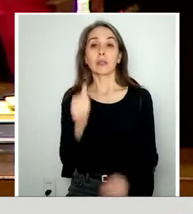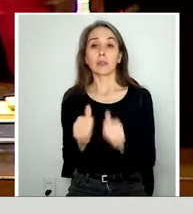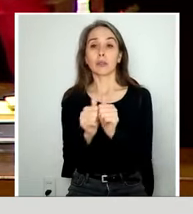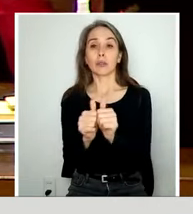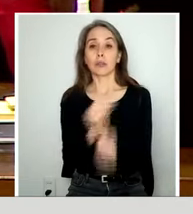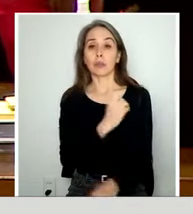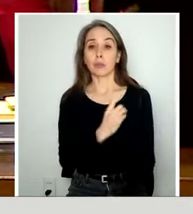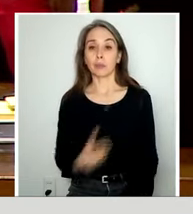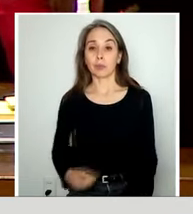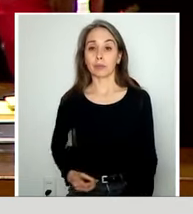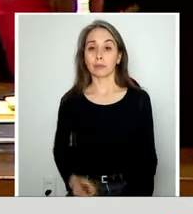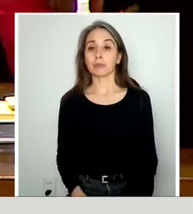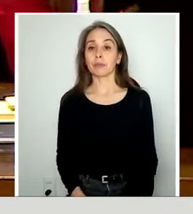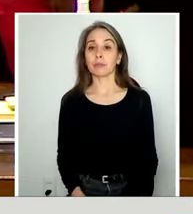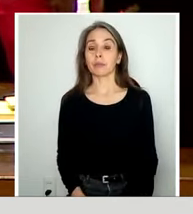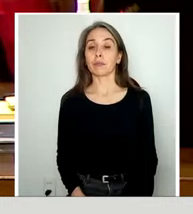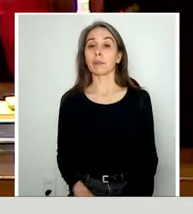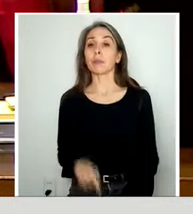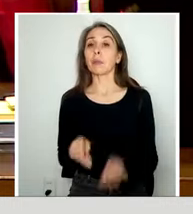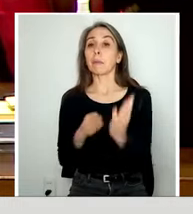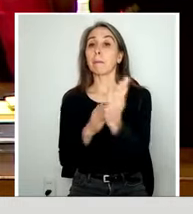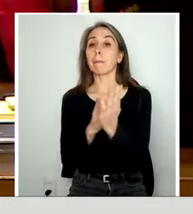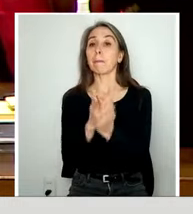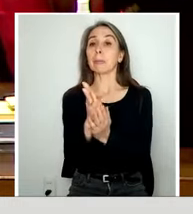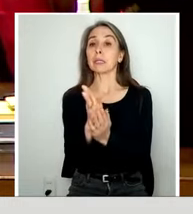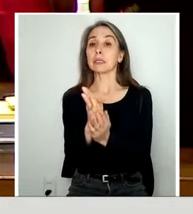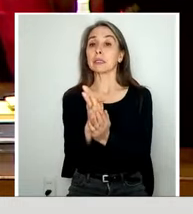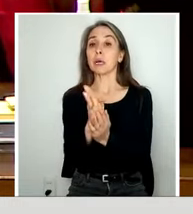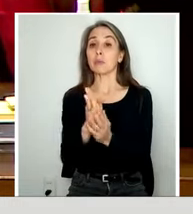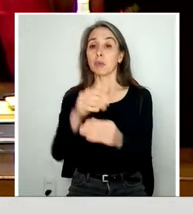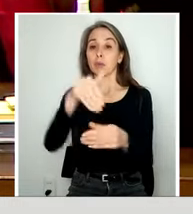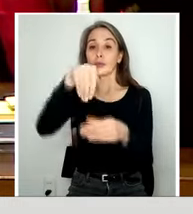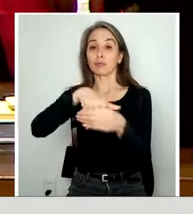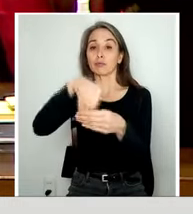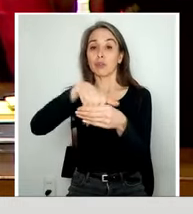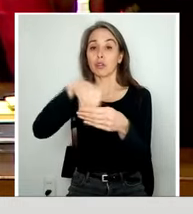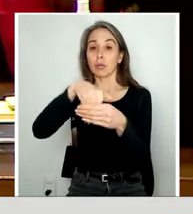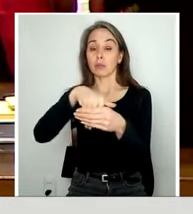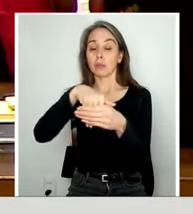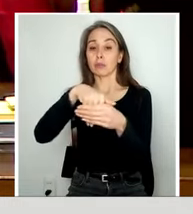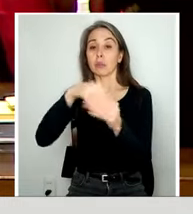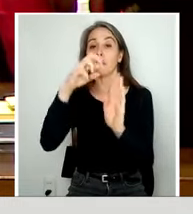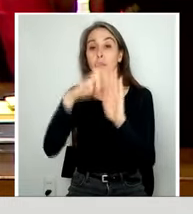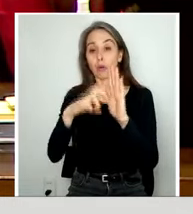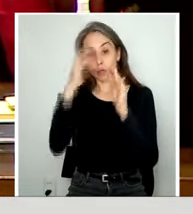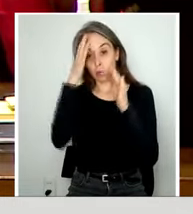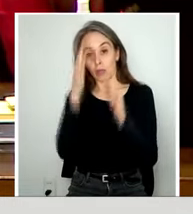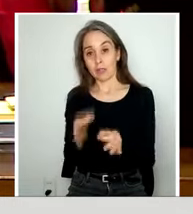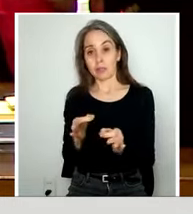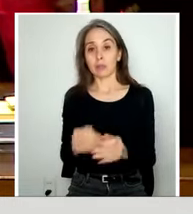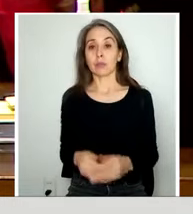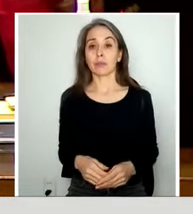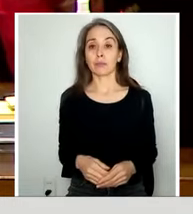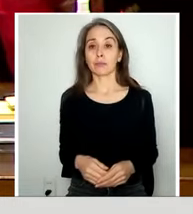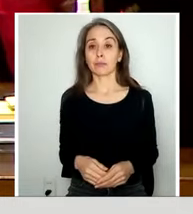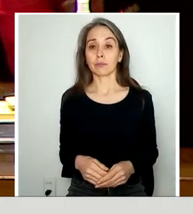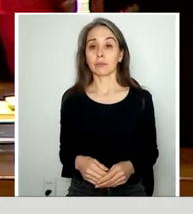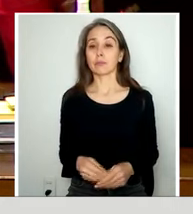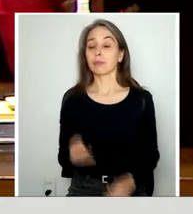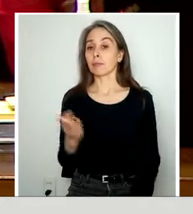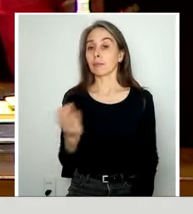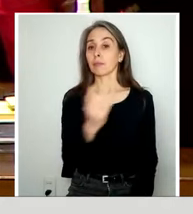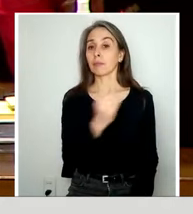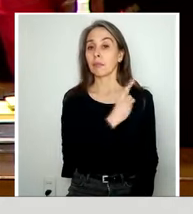vamos a proceder entonces a la a las votaciones de las resoluciones diputados Sánchez punto